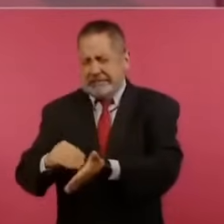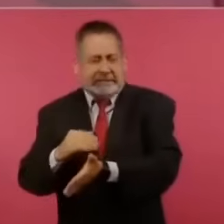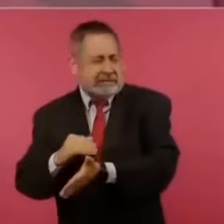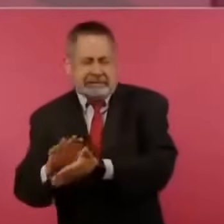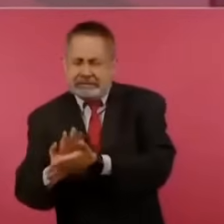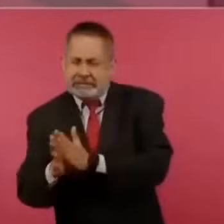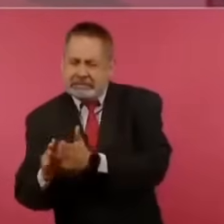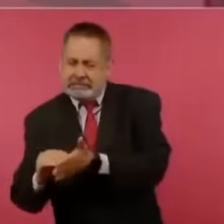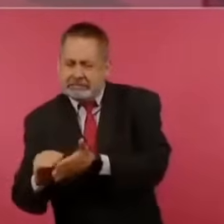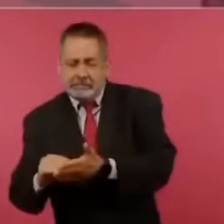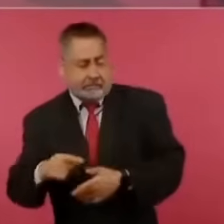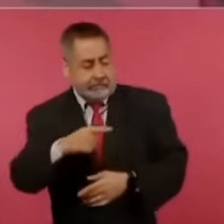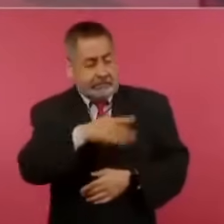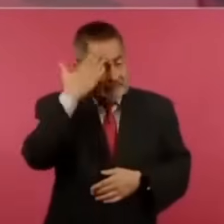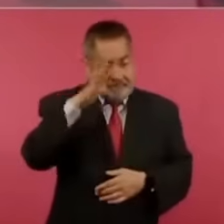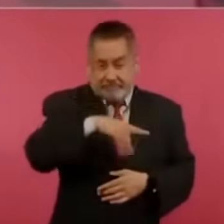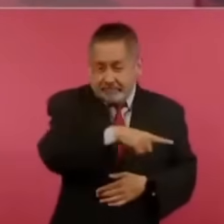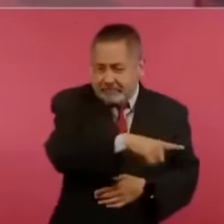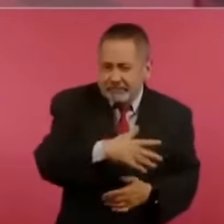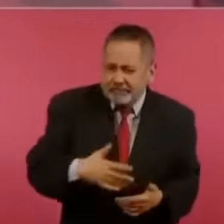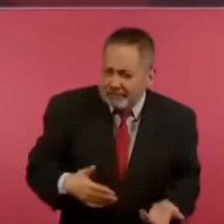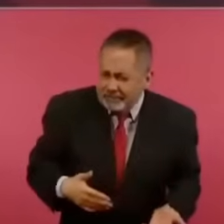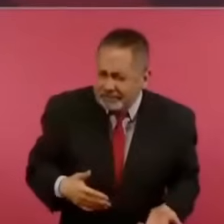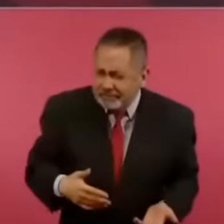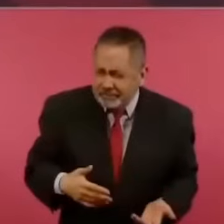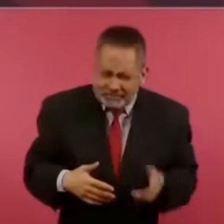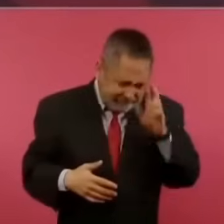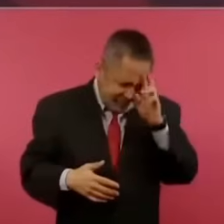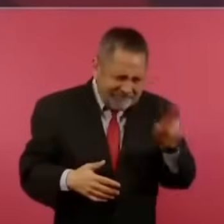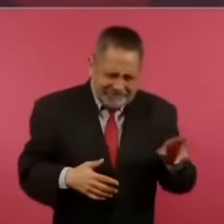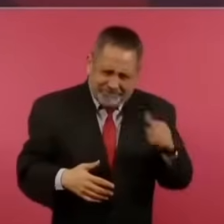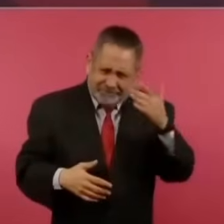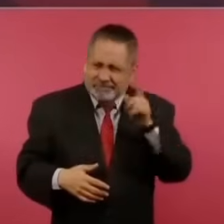a la señora, con todo respeto.